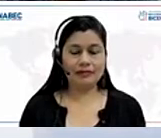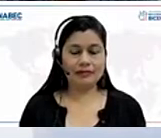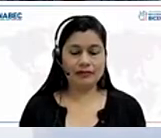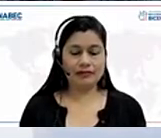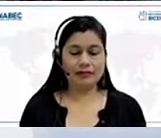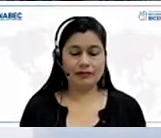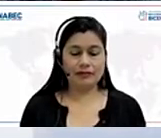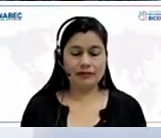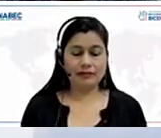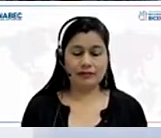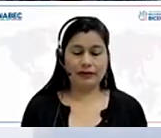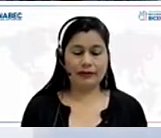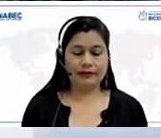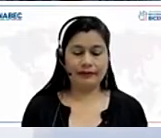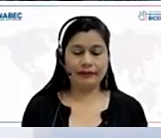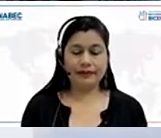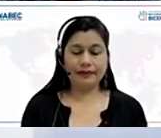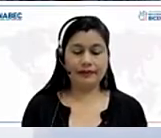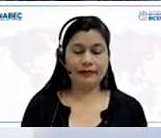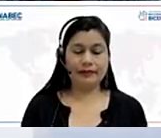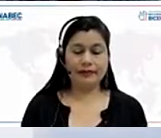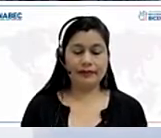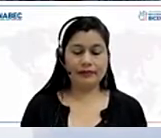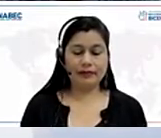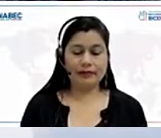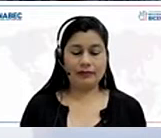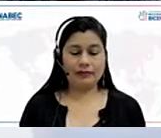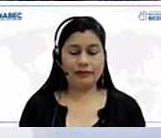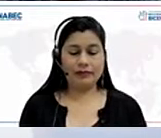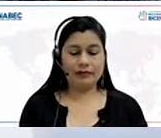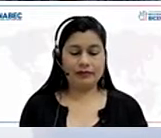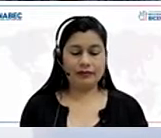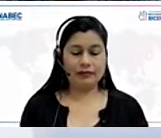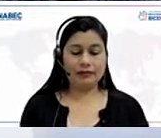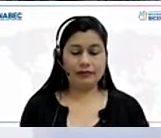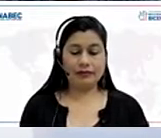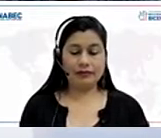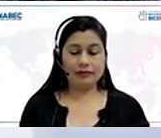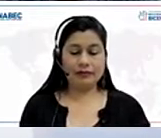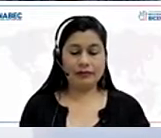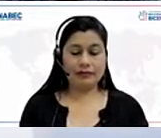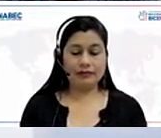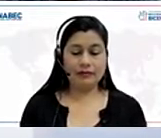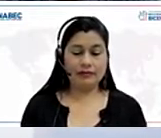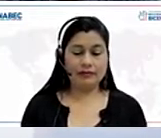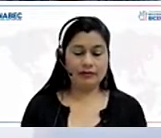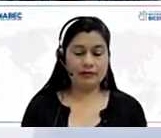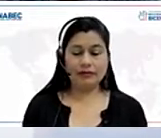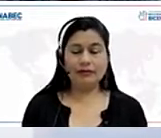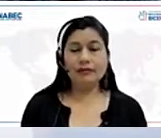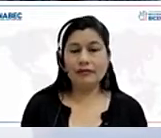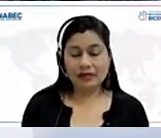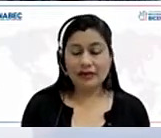puede hacerlo, puede participar. Y bueno, si pasa las evaluaciones y es seleccionado, bueno, obtendría la beca para hacer los estudios,